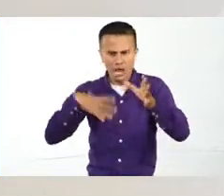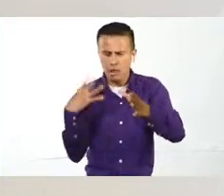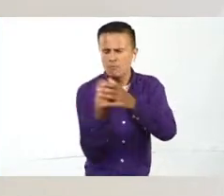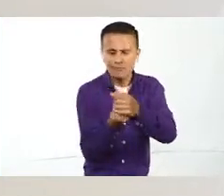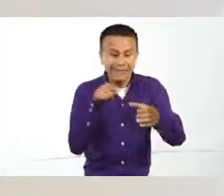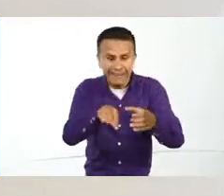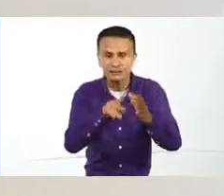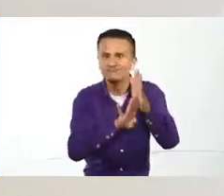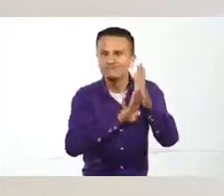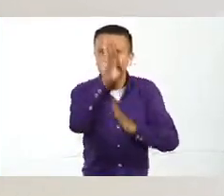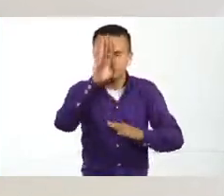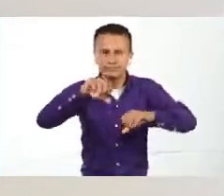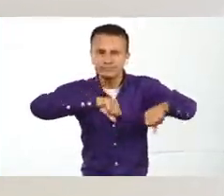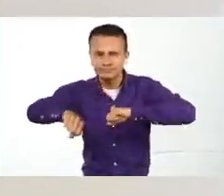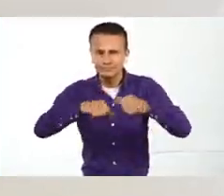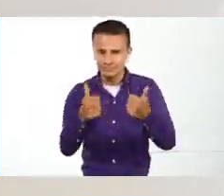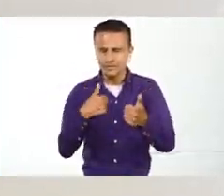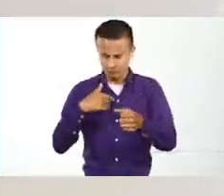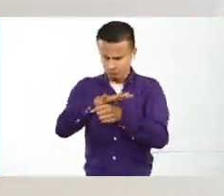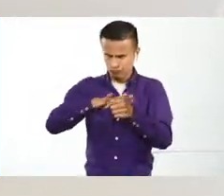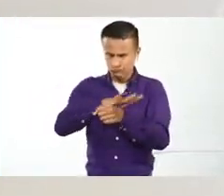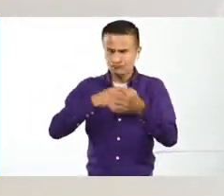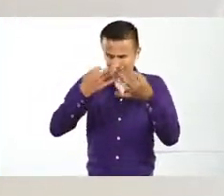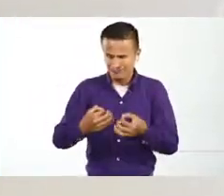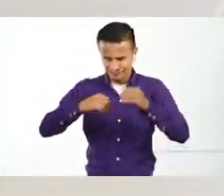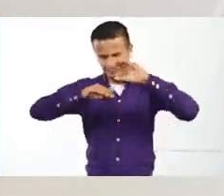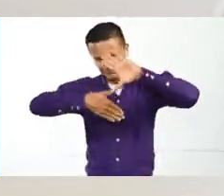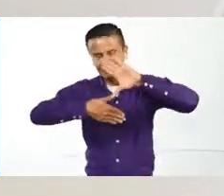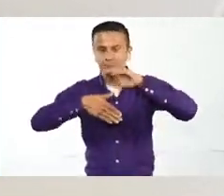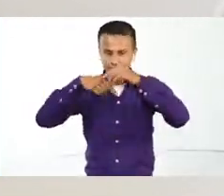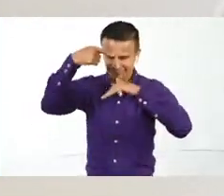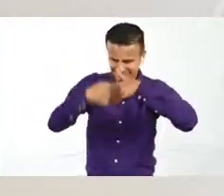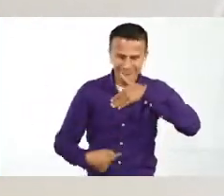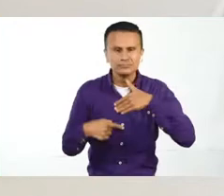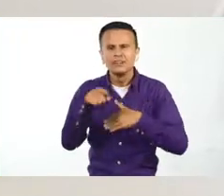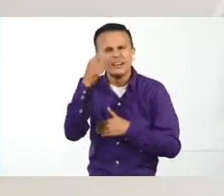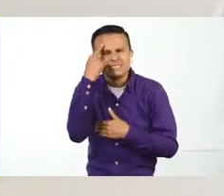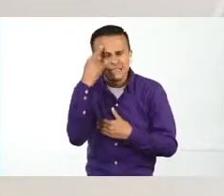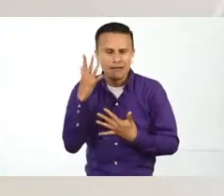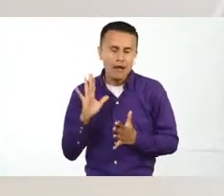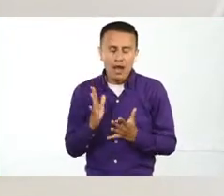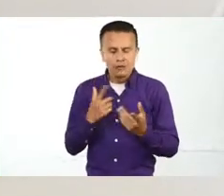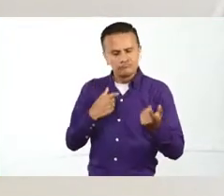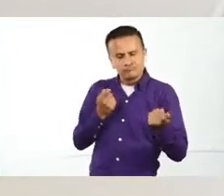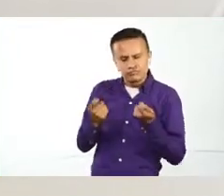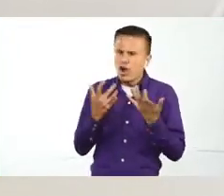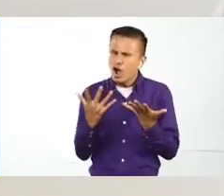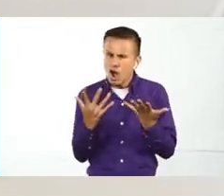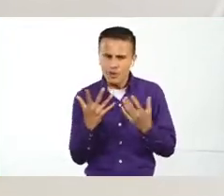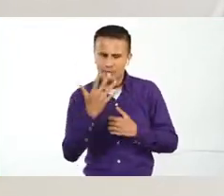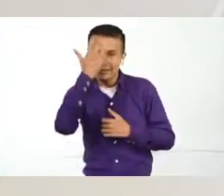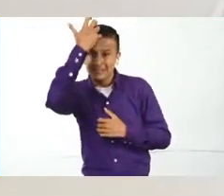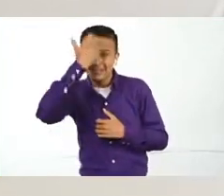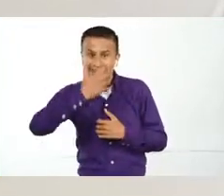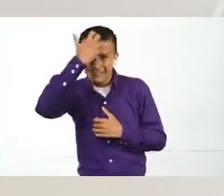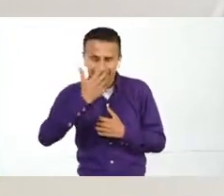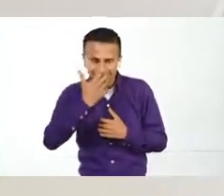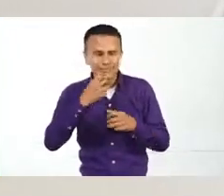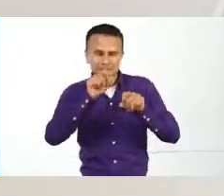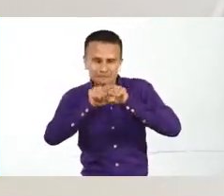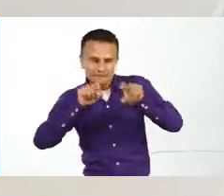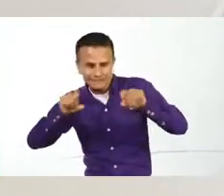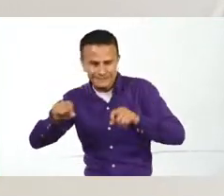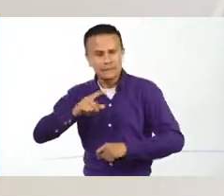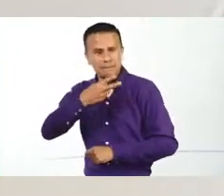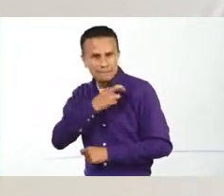incluido pueda obtener buenos rendimientos. Nosotros, como una situación particular en América, desarrollamos procesos